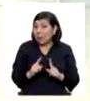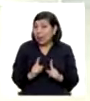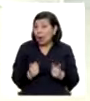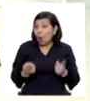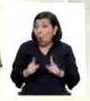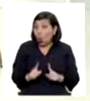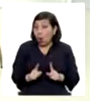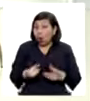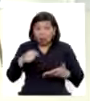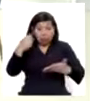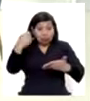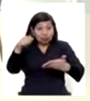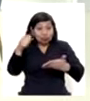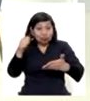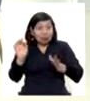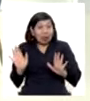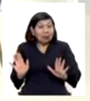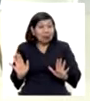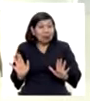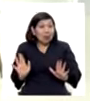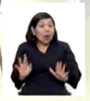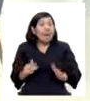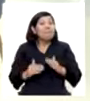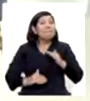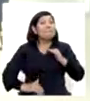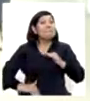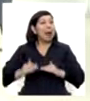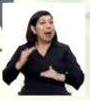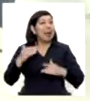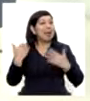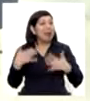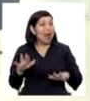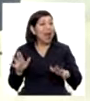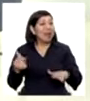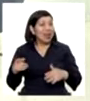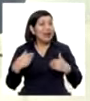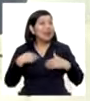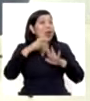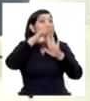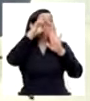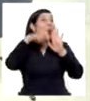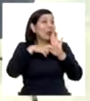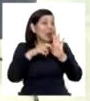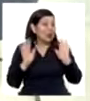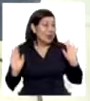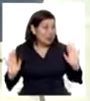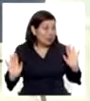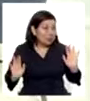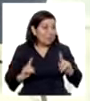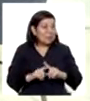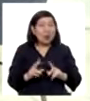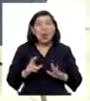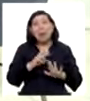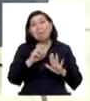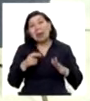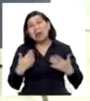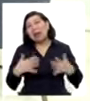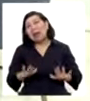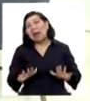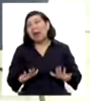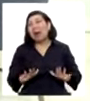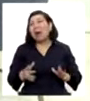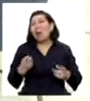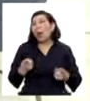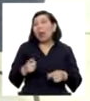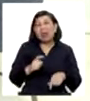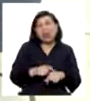pero a la hora que se califica, tiene un mayor peso aquellos que ya tienen, porque hablamos de sostenibilidad, que no sean proyectos que solamente